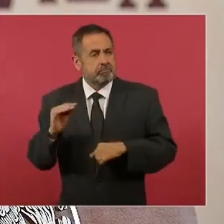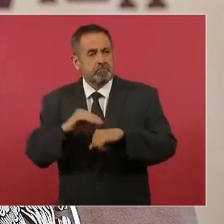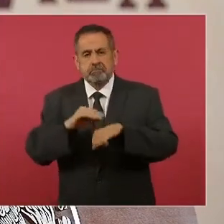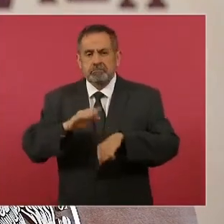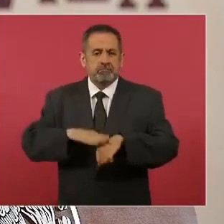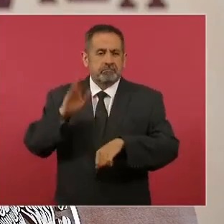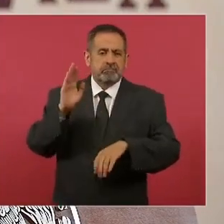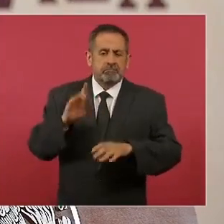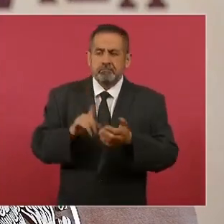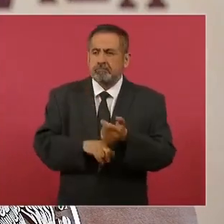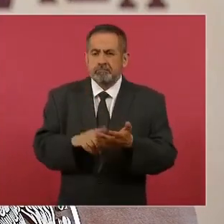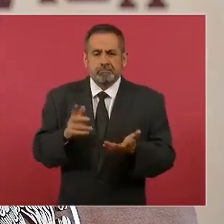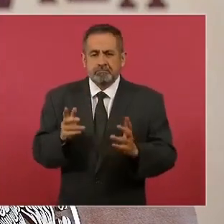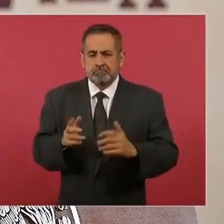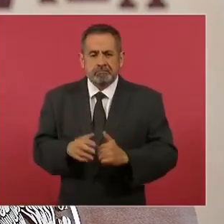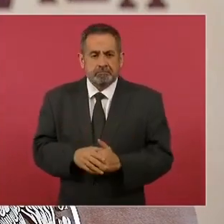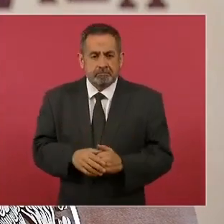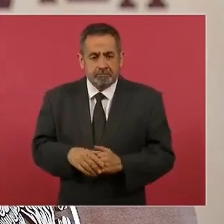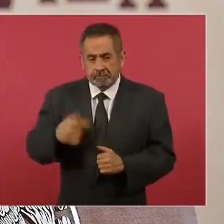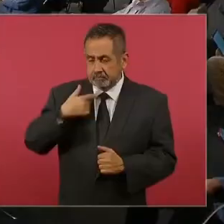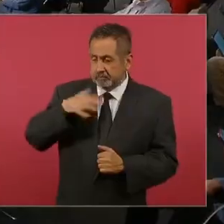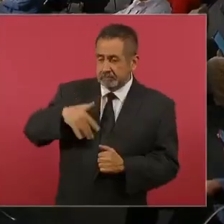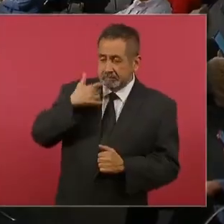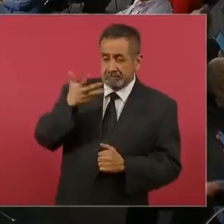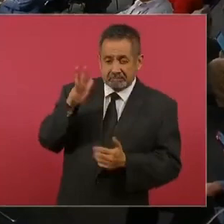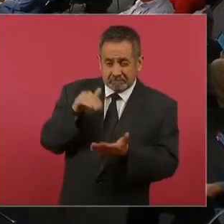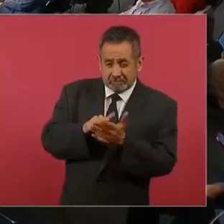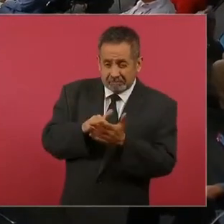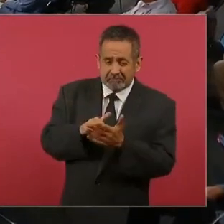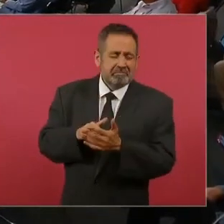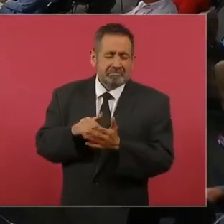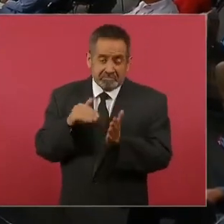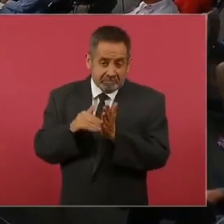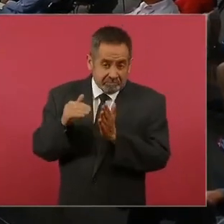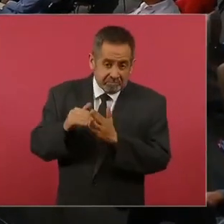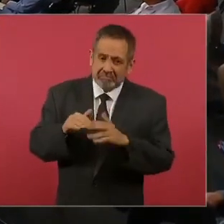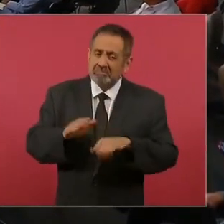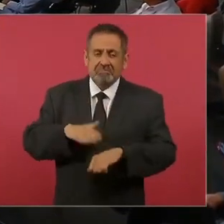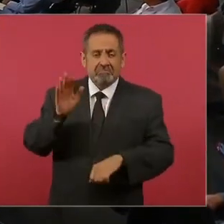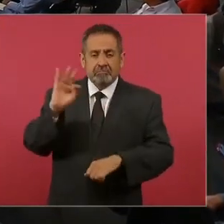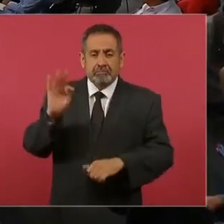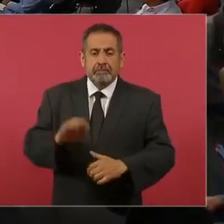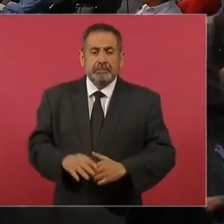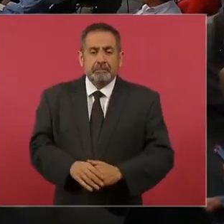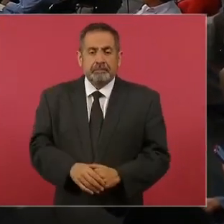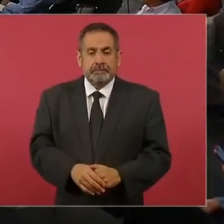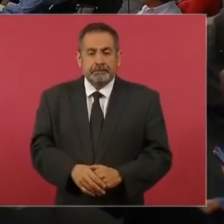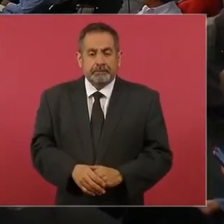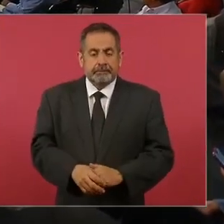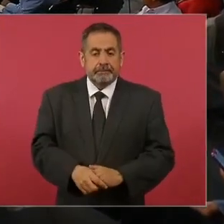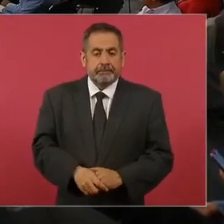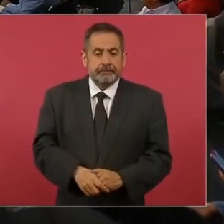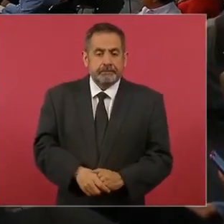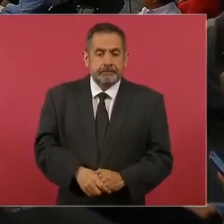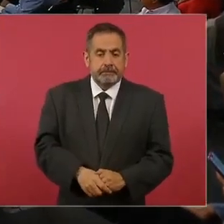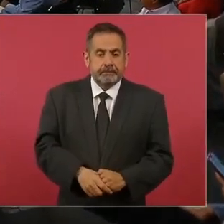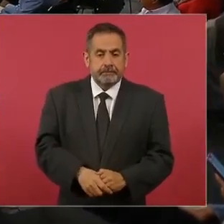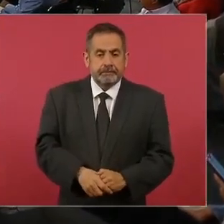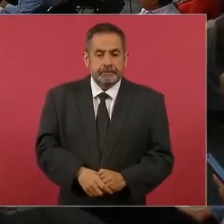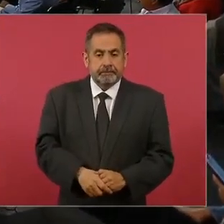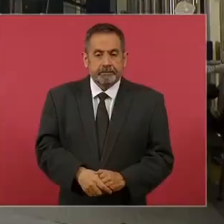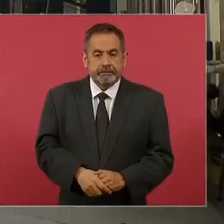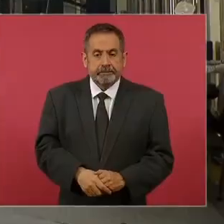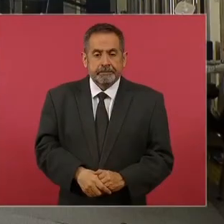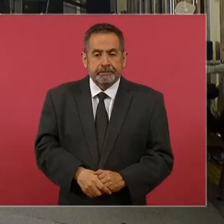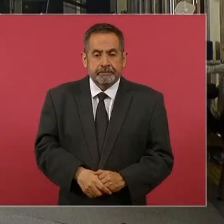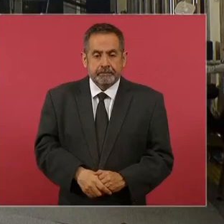incrementarse el monto al que he hecho referencia. Gracias. Sí. ¿Por qué no explica sobre el criterio? Yo creo que eso